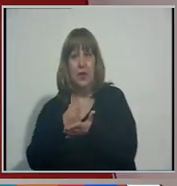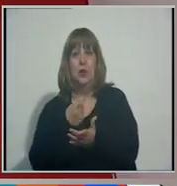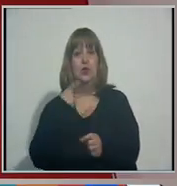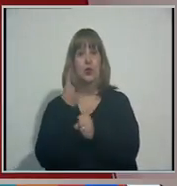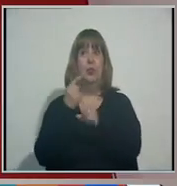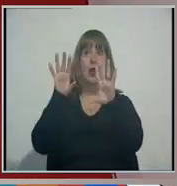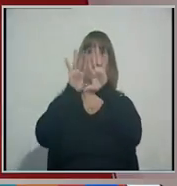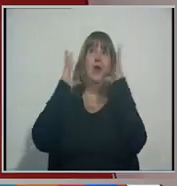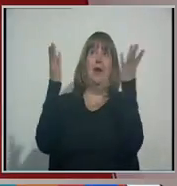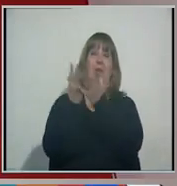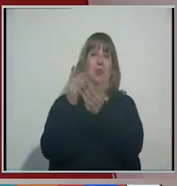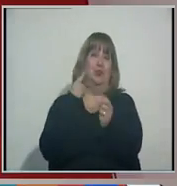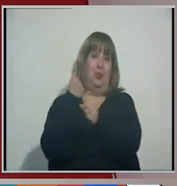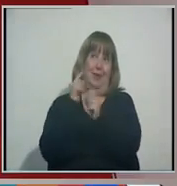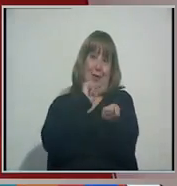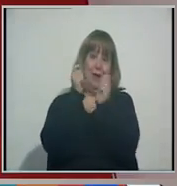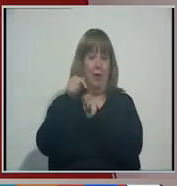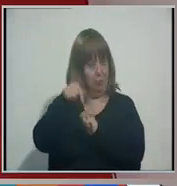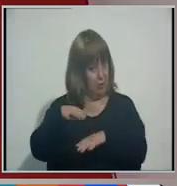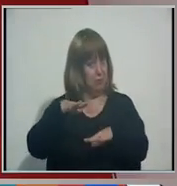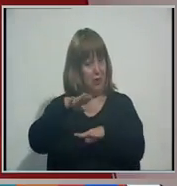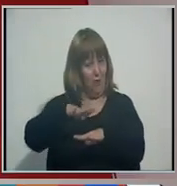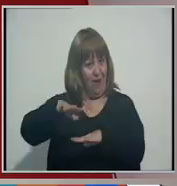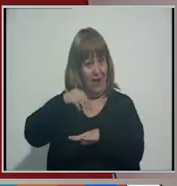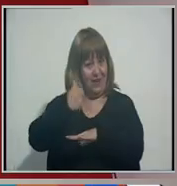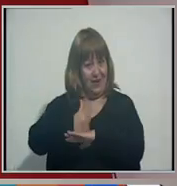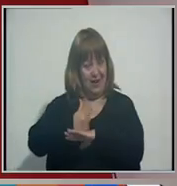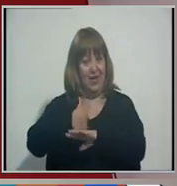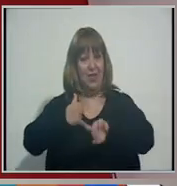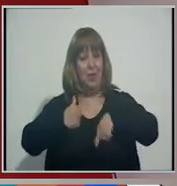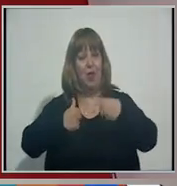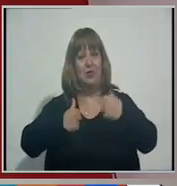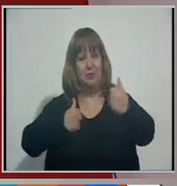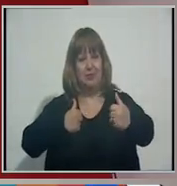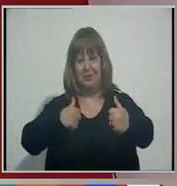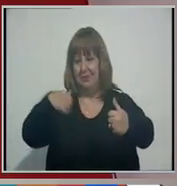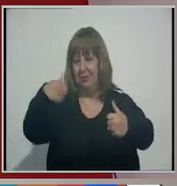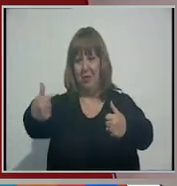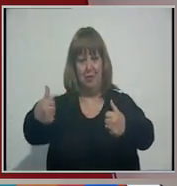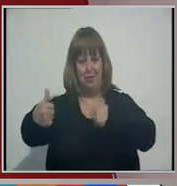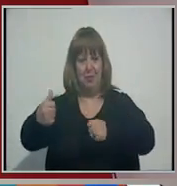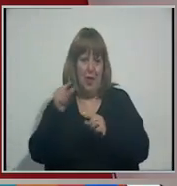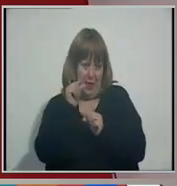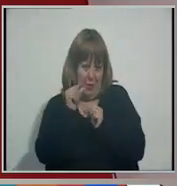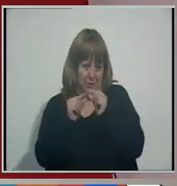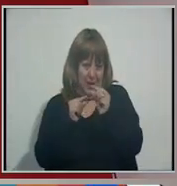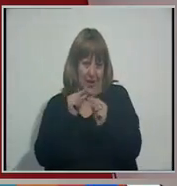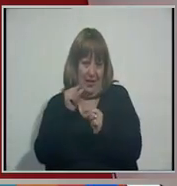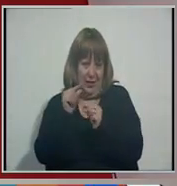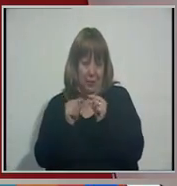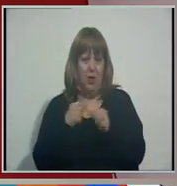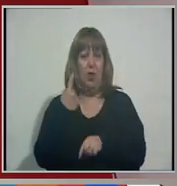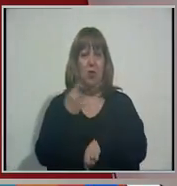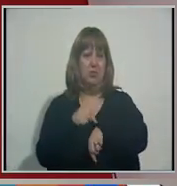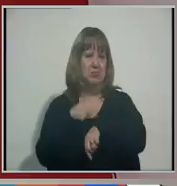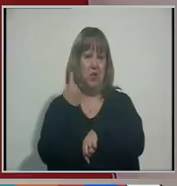podía cambiar un lugar para empezar. Y de ahí nacieron un montón de lugares más que hemos estado arreglando de a poquito, con poquito, granitos de arena, nada. Una hora y media estoy yo